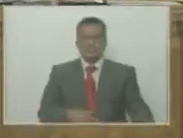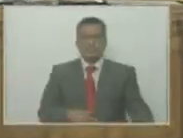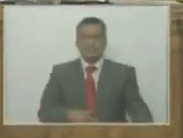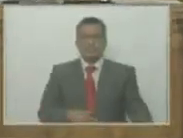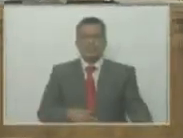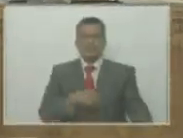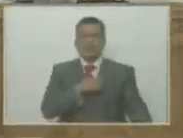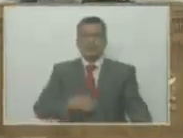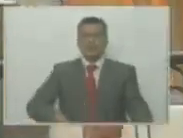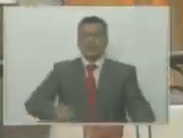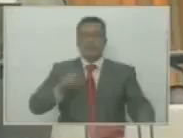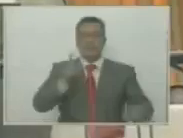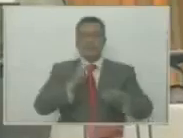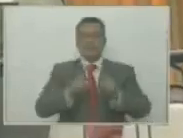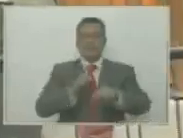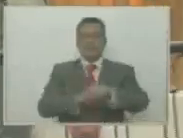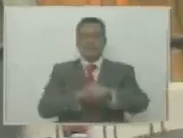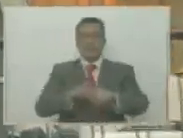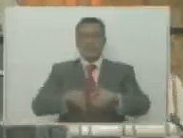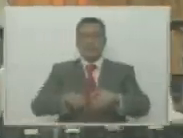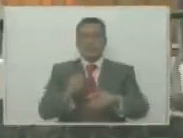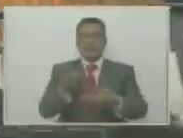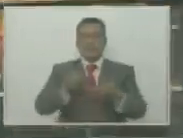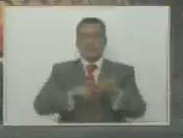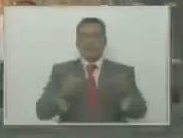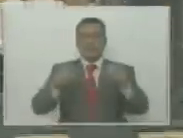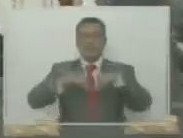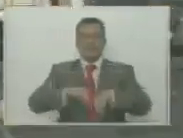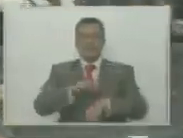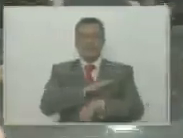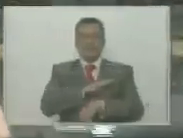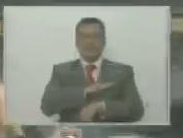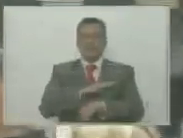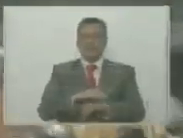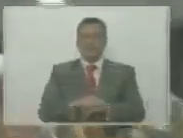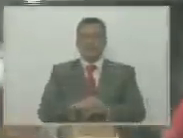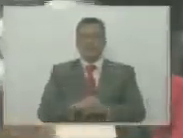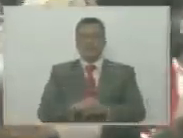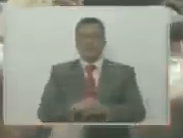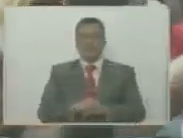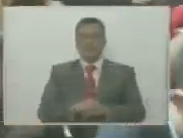Presidente, creo que me quedan los minutos para poder leer el acuerdo yo.